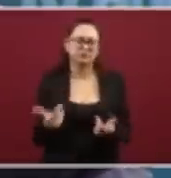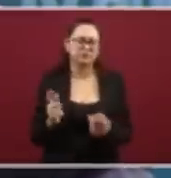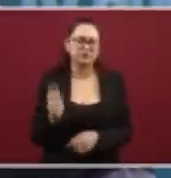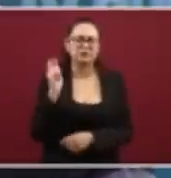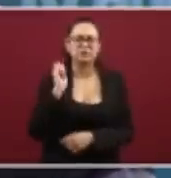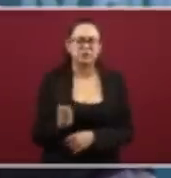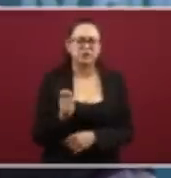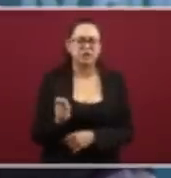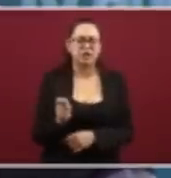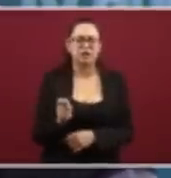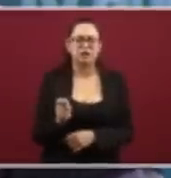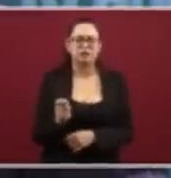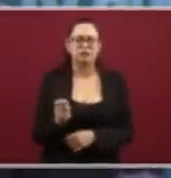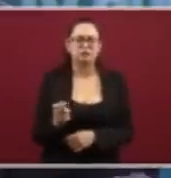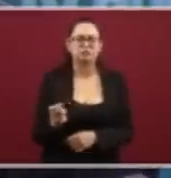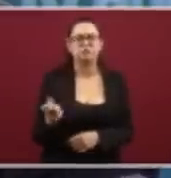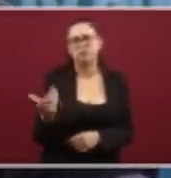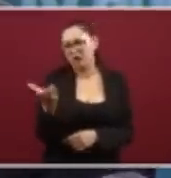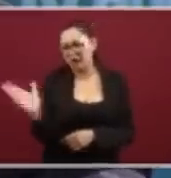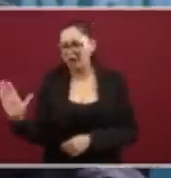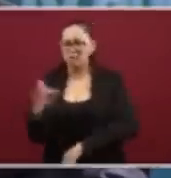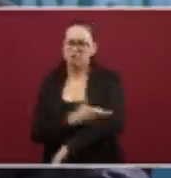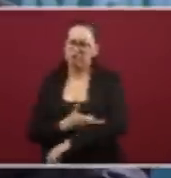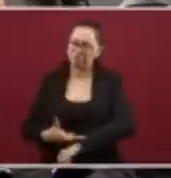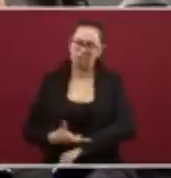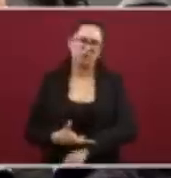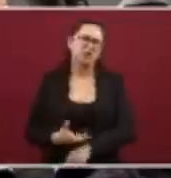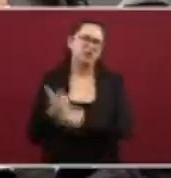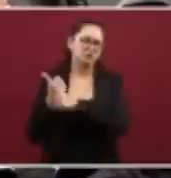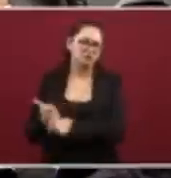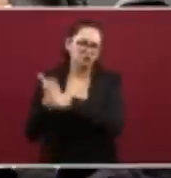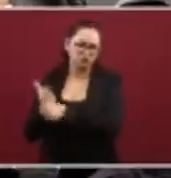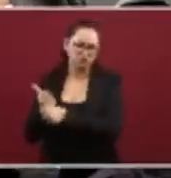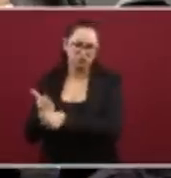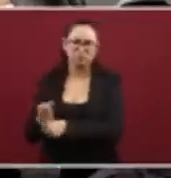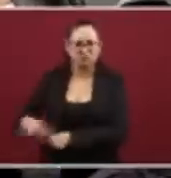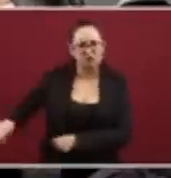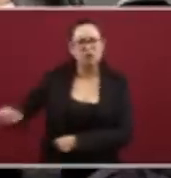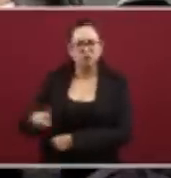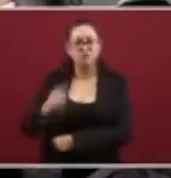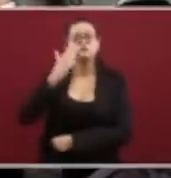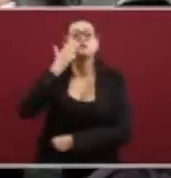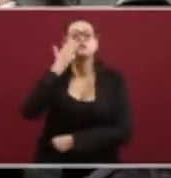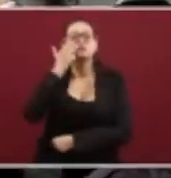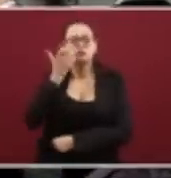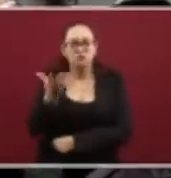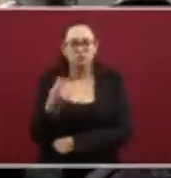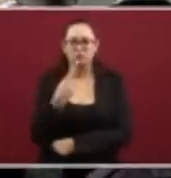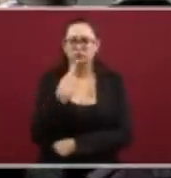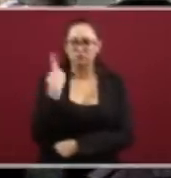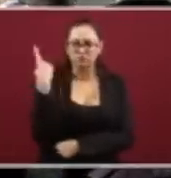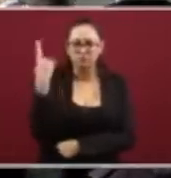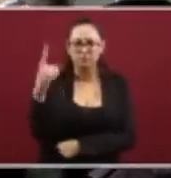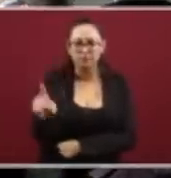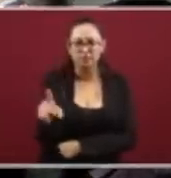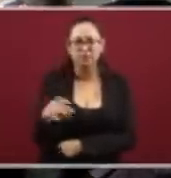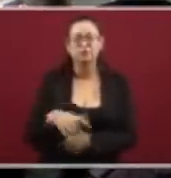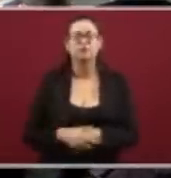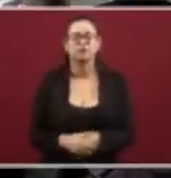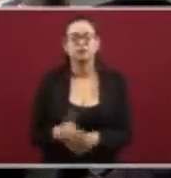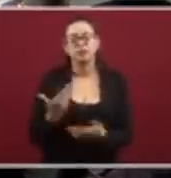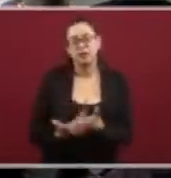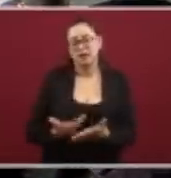petición de las de las familias afectadas y que se atendió por parte de la anterior dirección